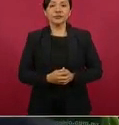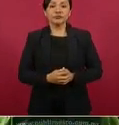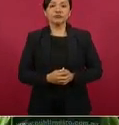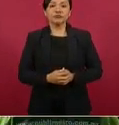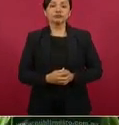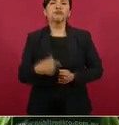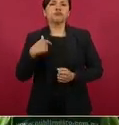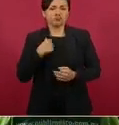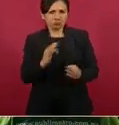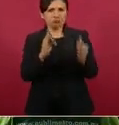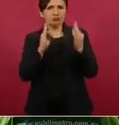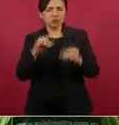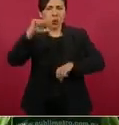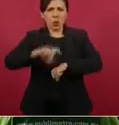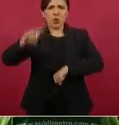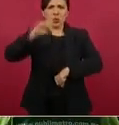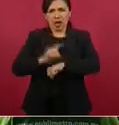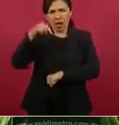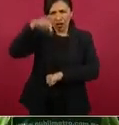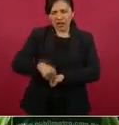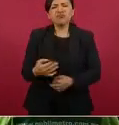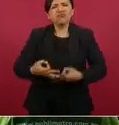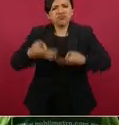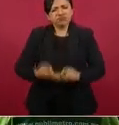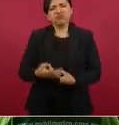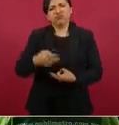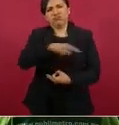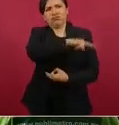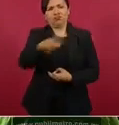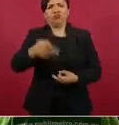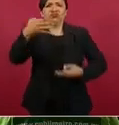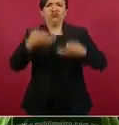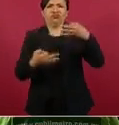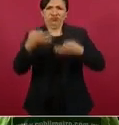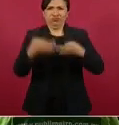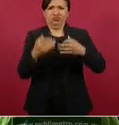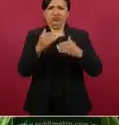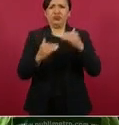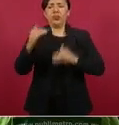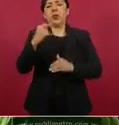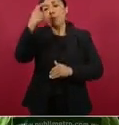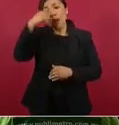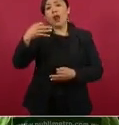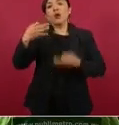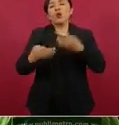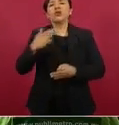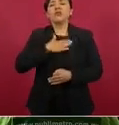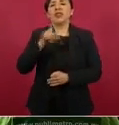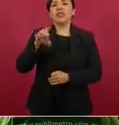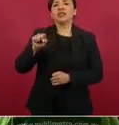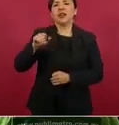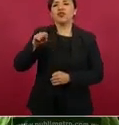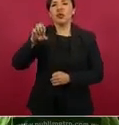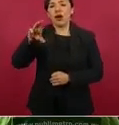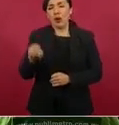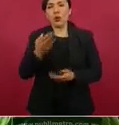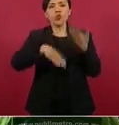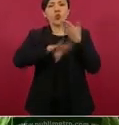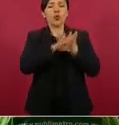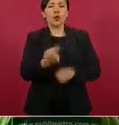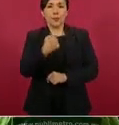Comparezco con dignidad ante este tribunal por el juicio de desafuero en mi